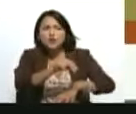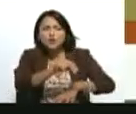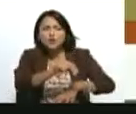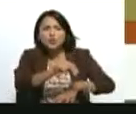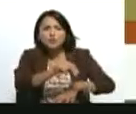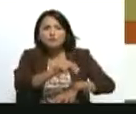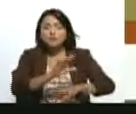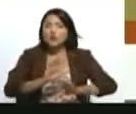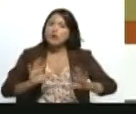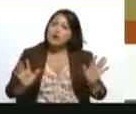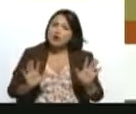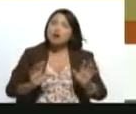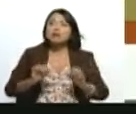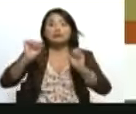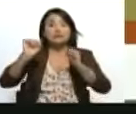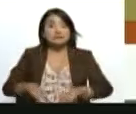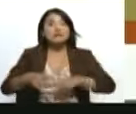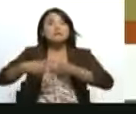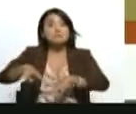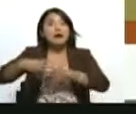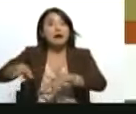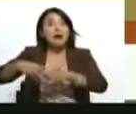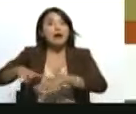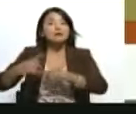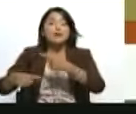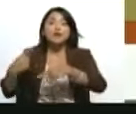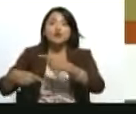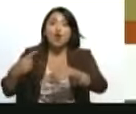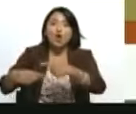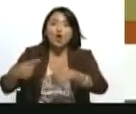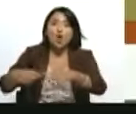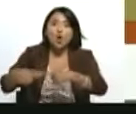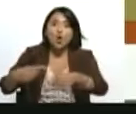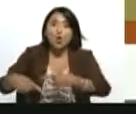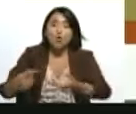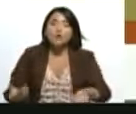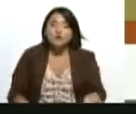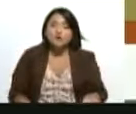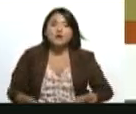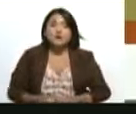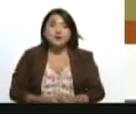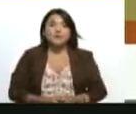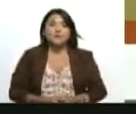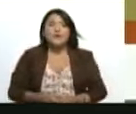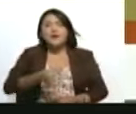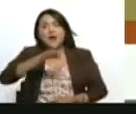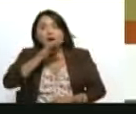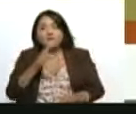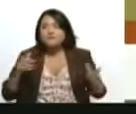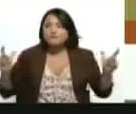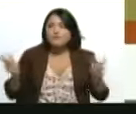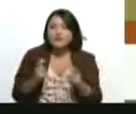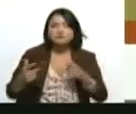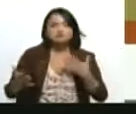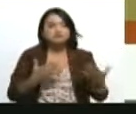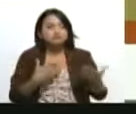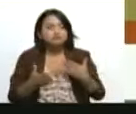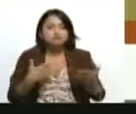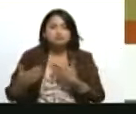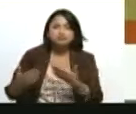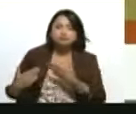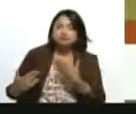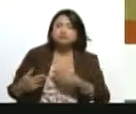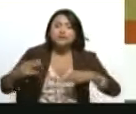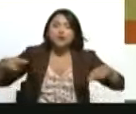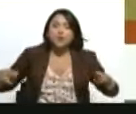No, al contrario, hay que hacer todos los días marcha, movilizaciones, cafecitos, sancochos,